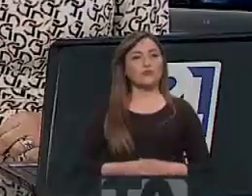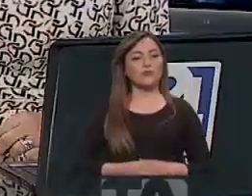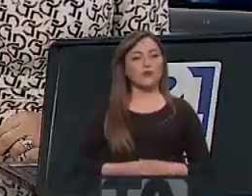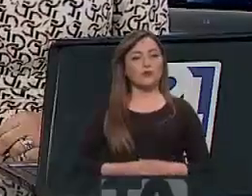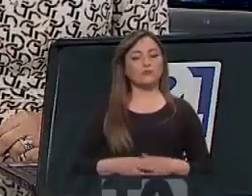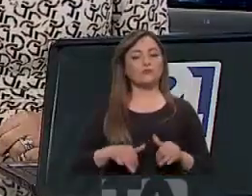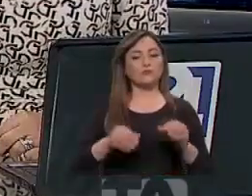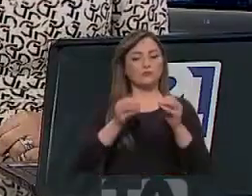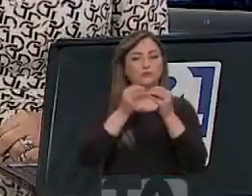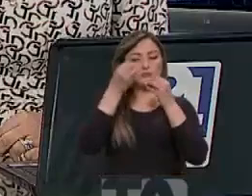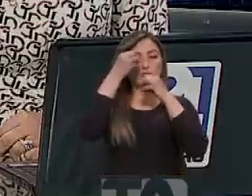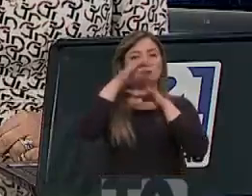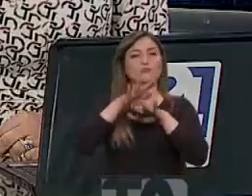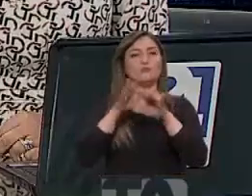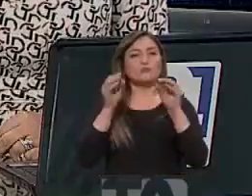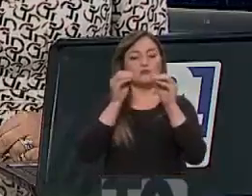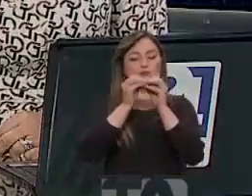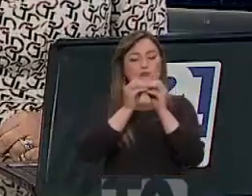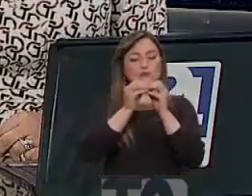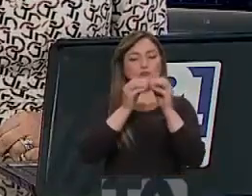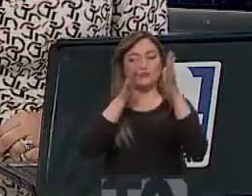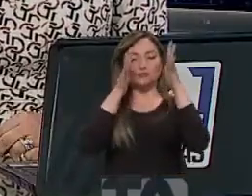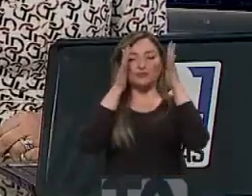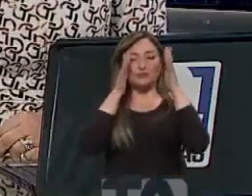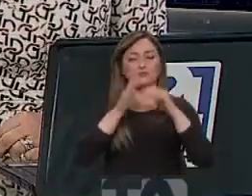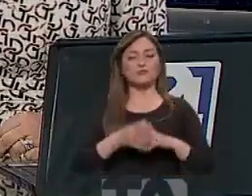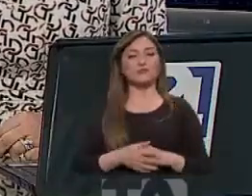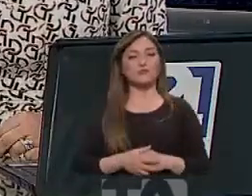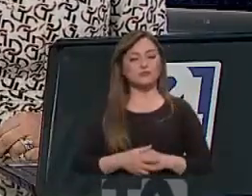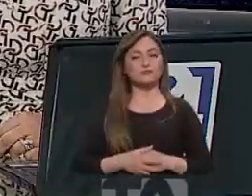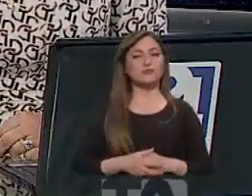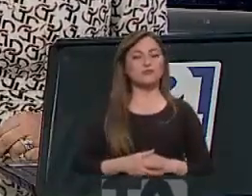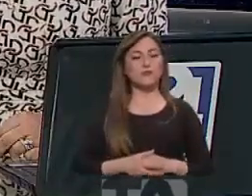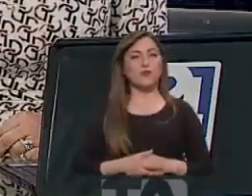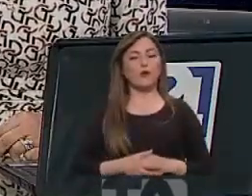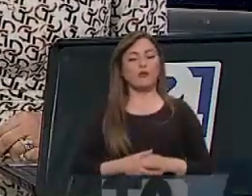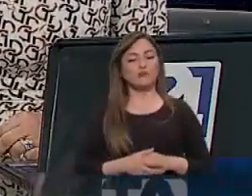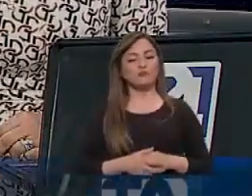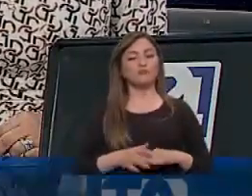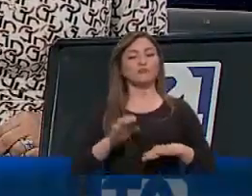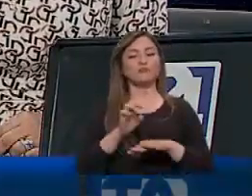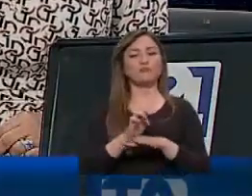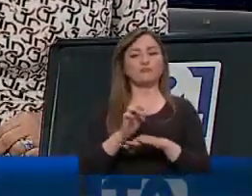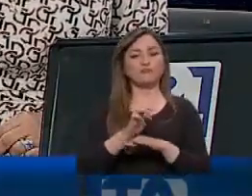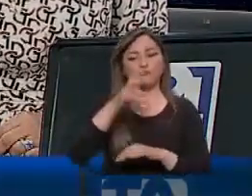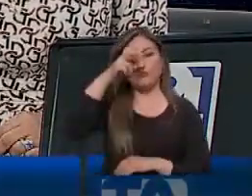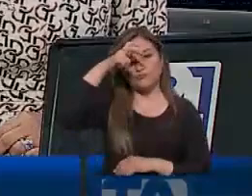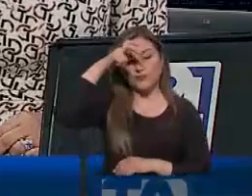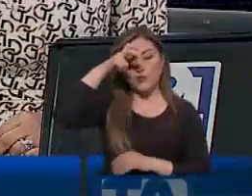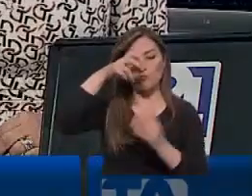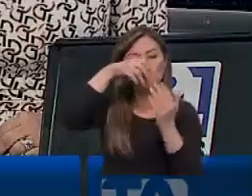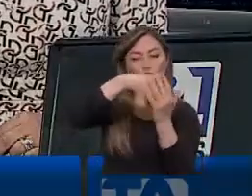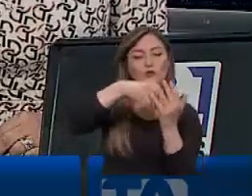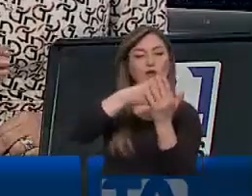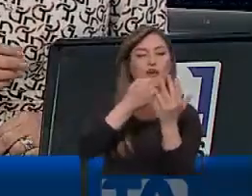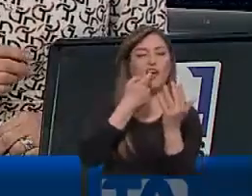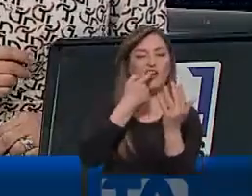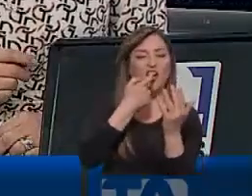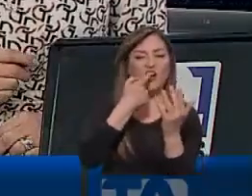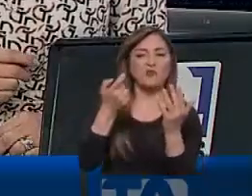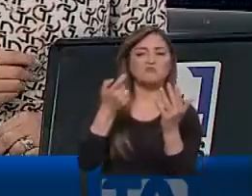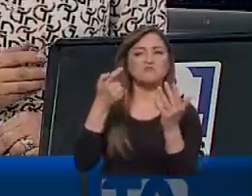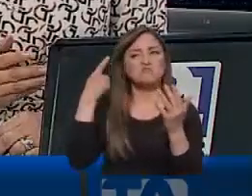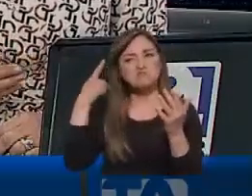Seguimos informando, mucha atención. En menos de 3 años, la explotación minera en el país creció en un 500%. Hoy es el